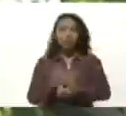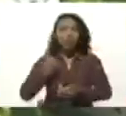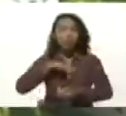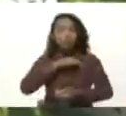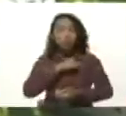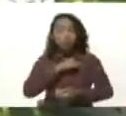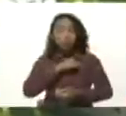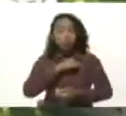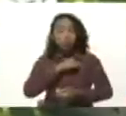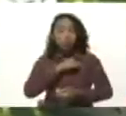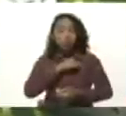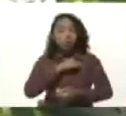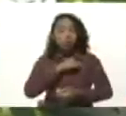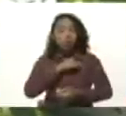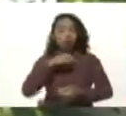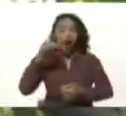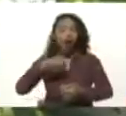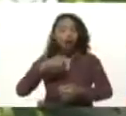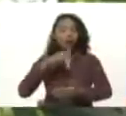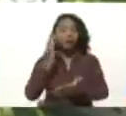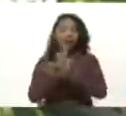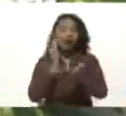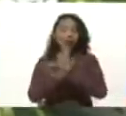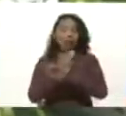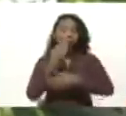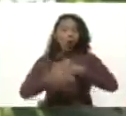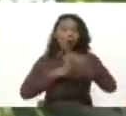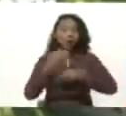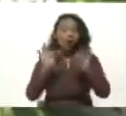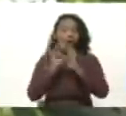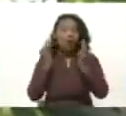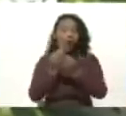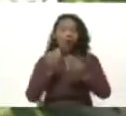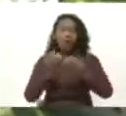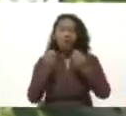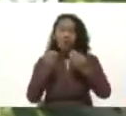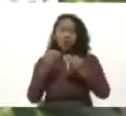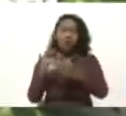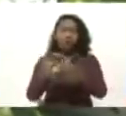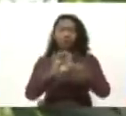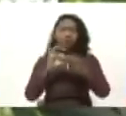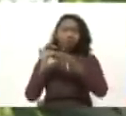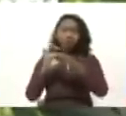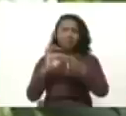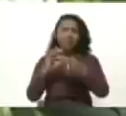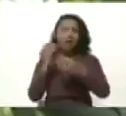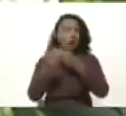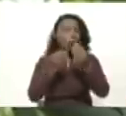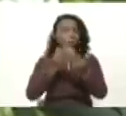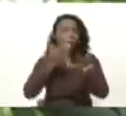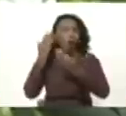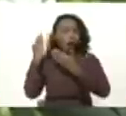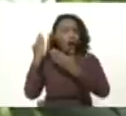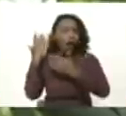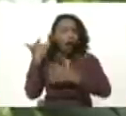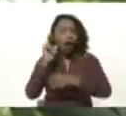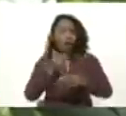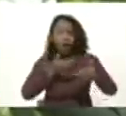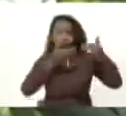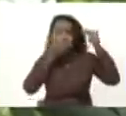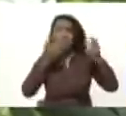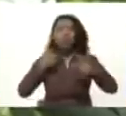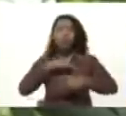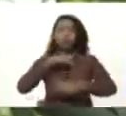Nosotros somos y siempre hemos sido una familia muy, muy unida. Y como él está secuestrado,